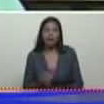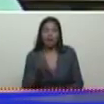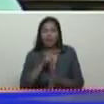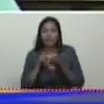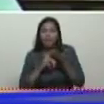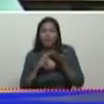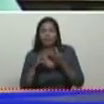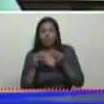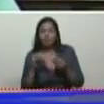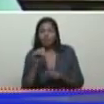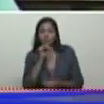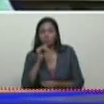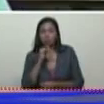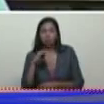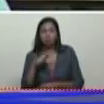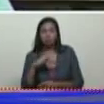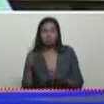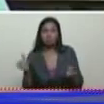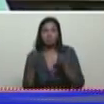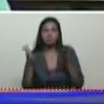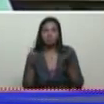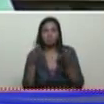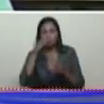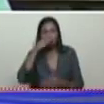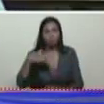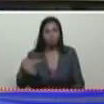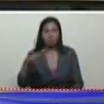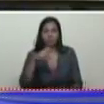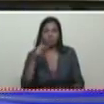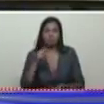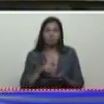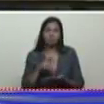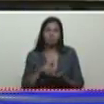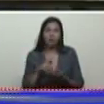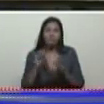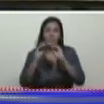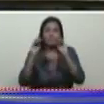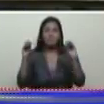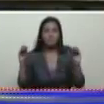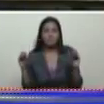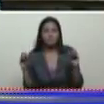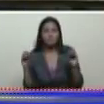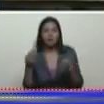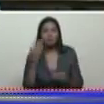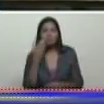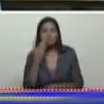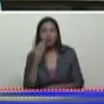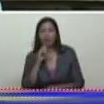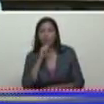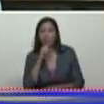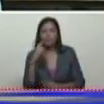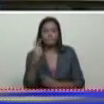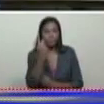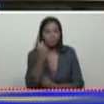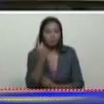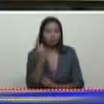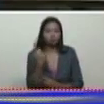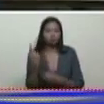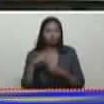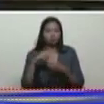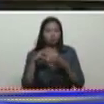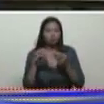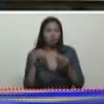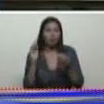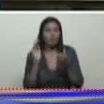noticias que motiven a nuestro pueblo a participar. Por eso llamo a las madres y abuelas principalmente. Y a mis